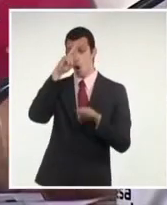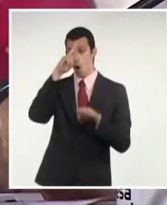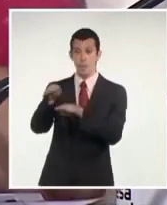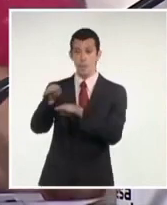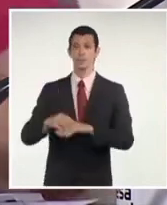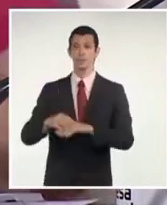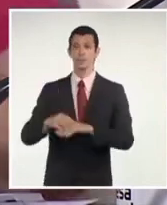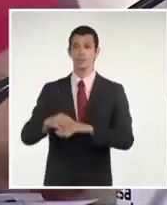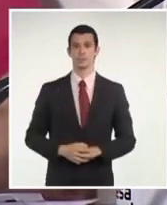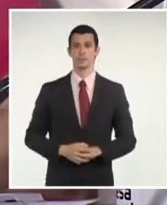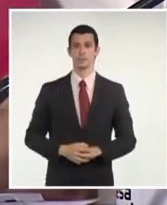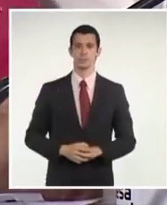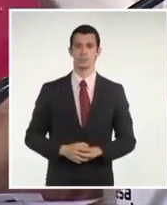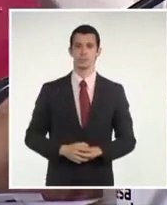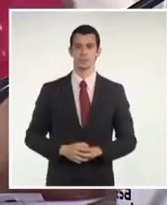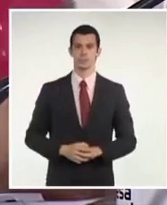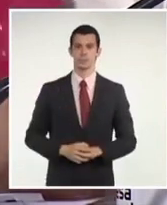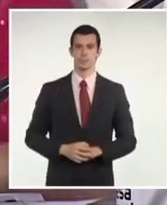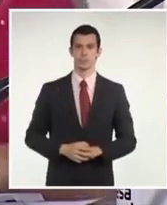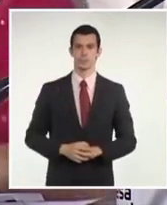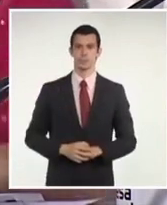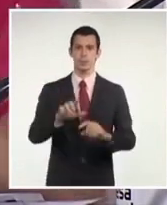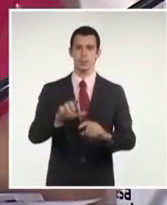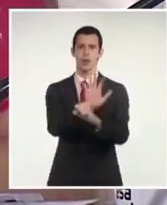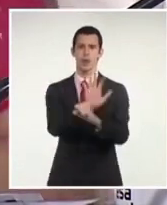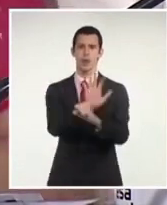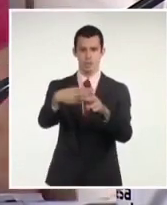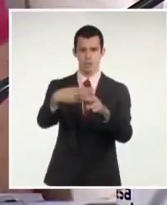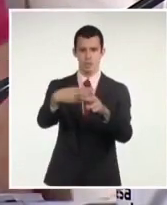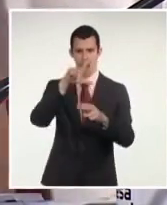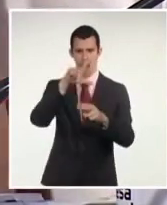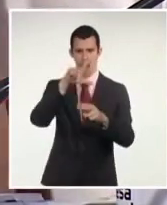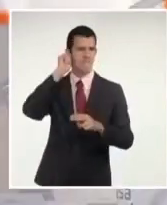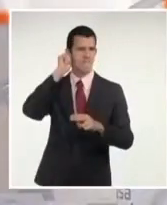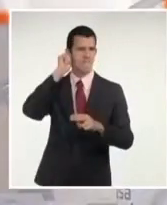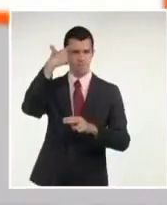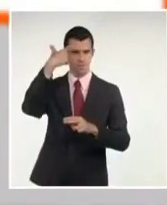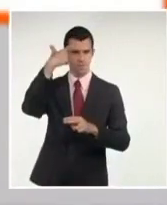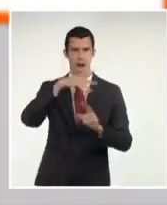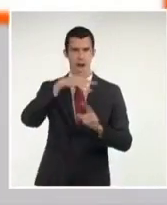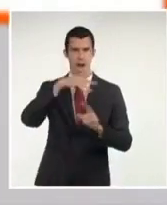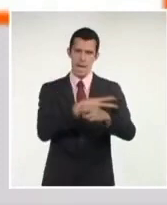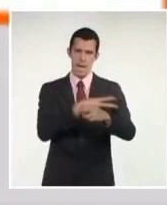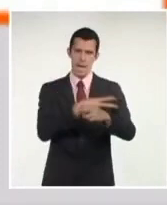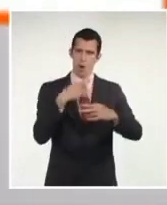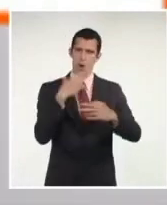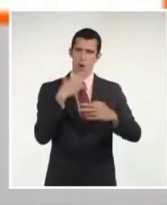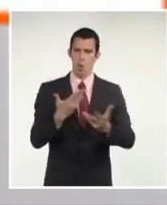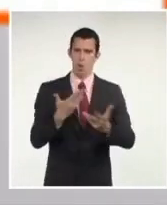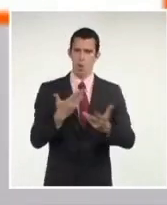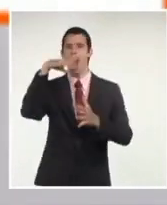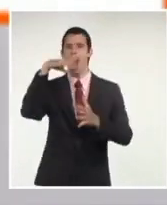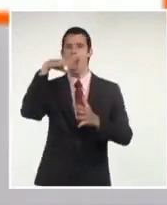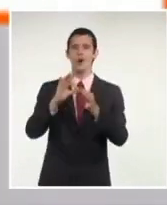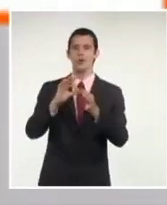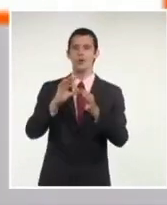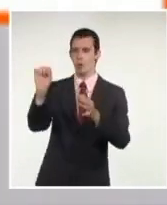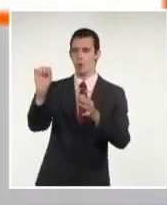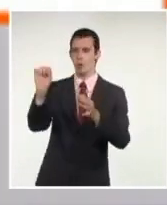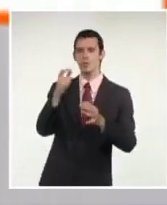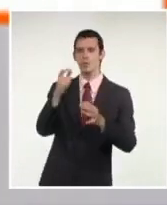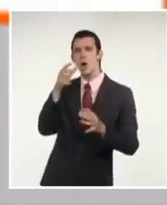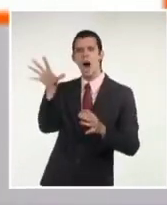Surge también casi que paralelamente en agosto, se detecta en Sudáfrica la variante hoy reconocida como